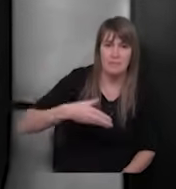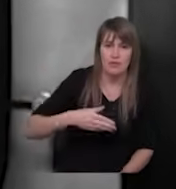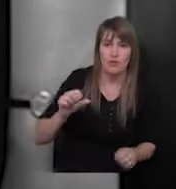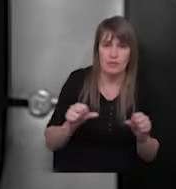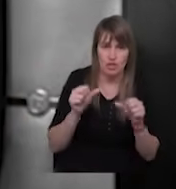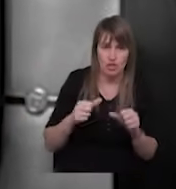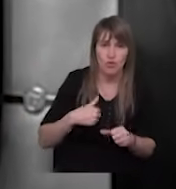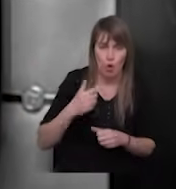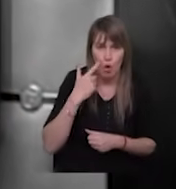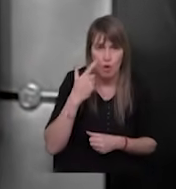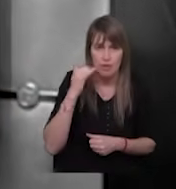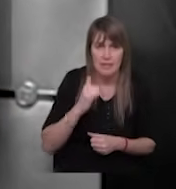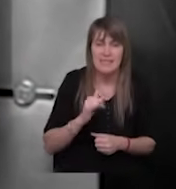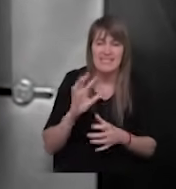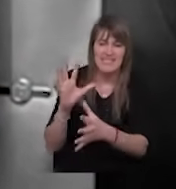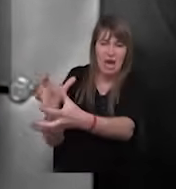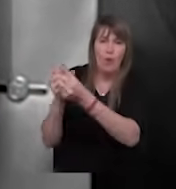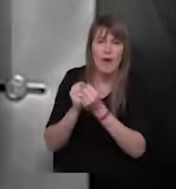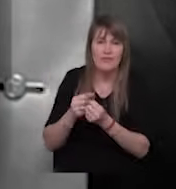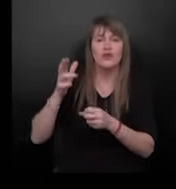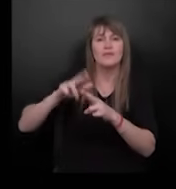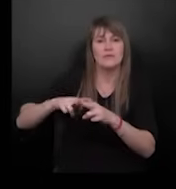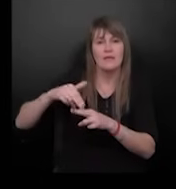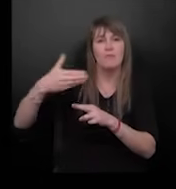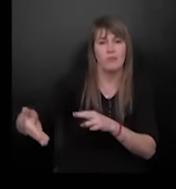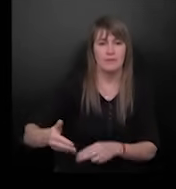con el secuestro y posterior asesinato de Héctor Castañeto da Rosa.